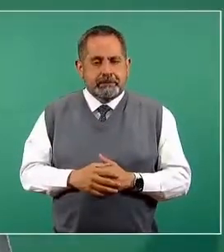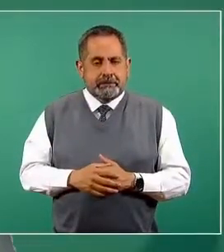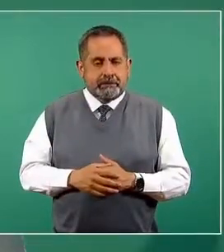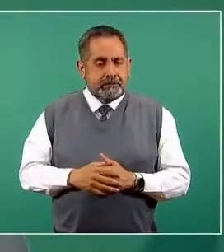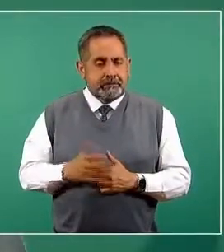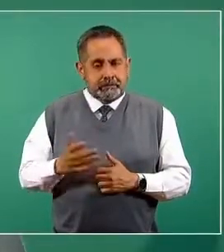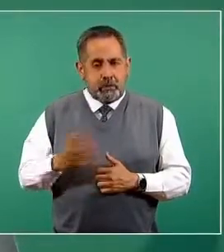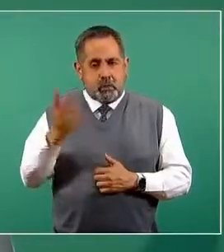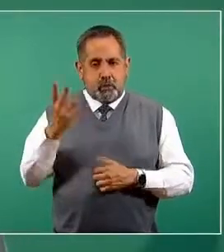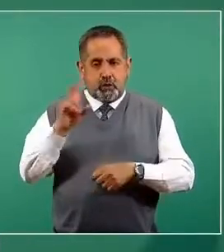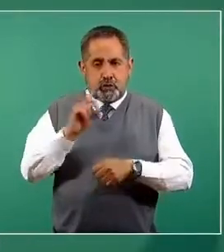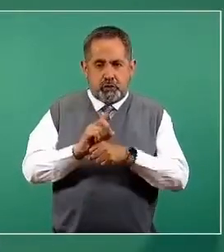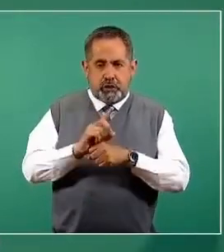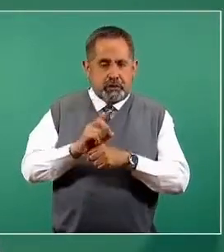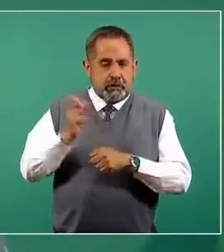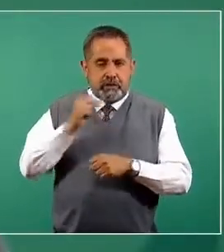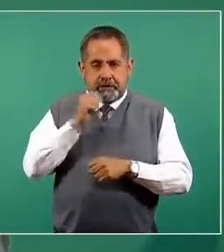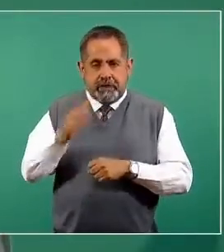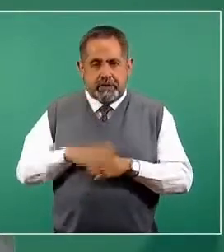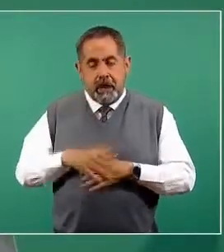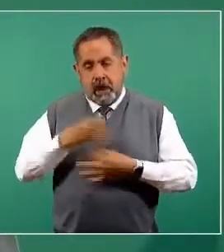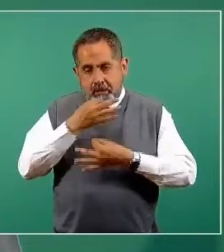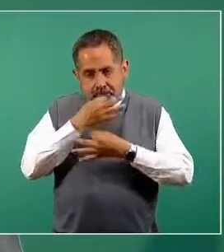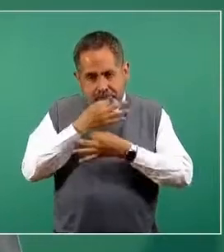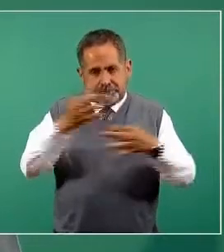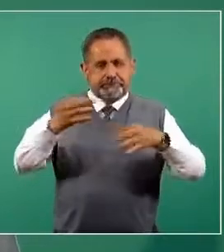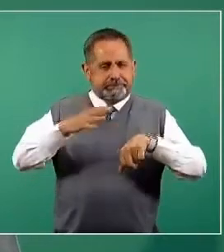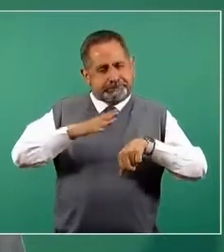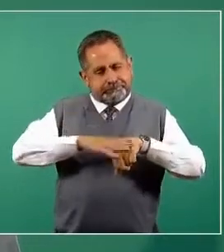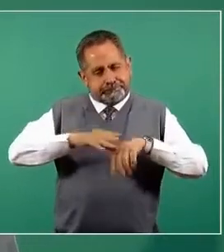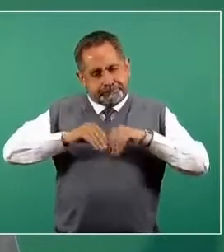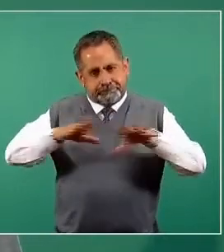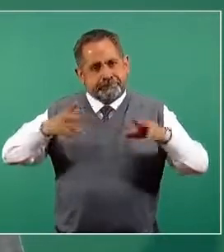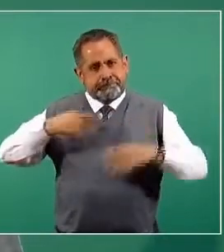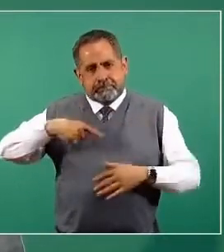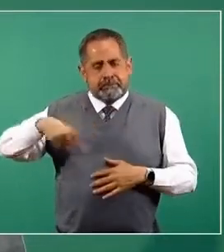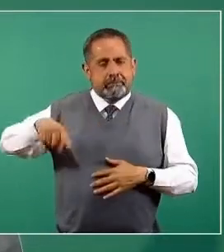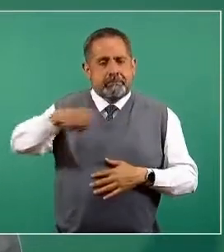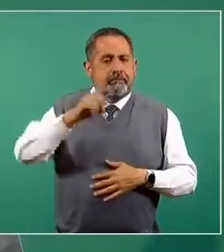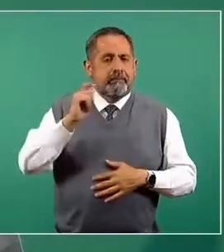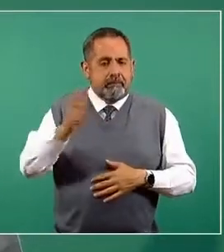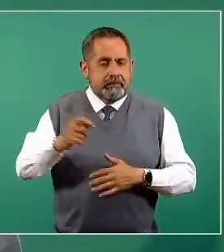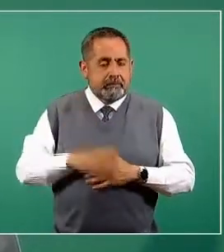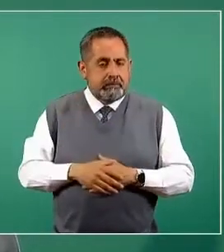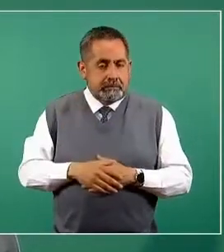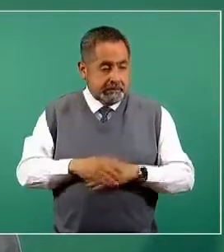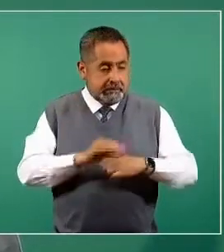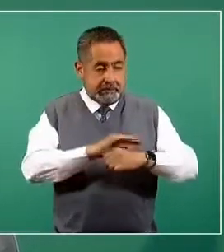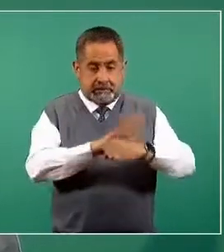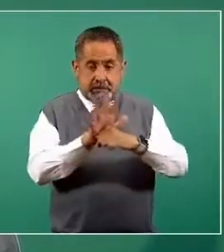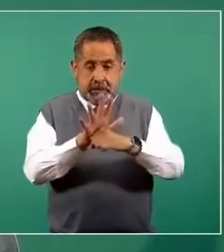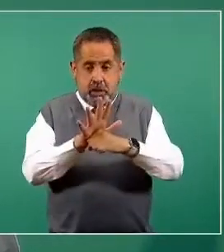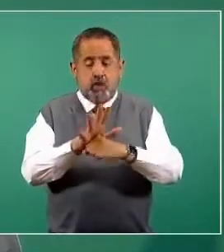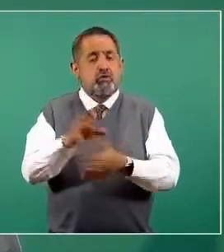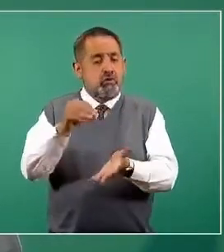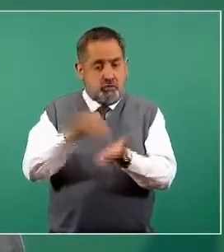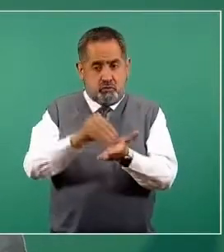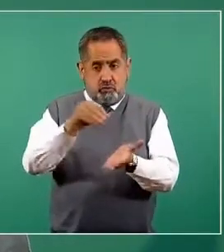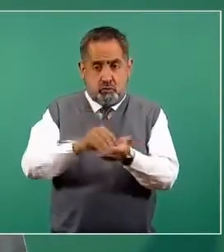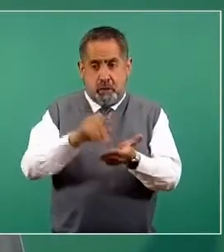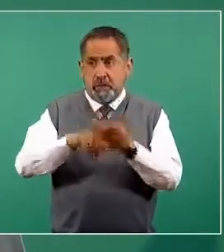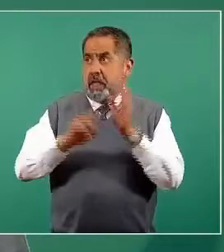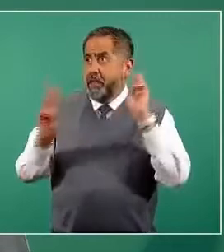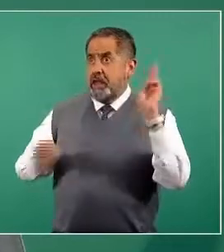vamos a tener estos 4 días sin conferencia, dejamos este mensaje para la población. La epidemia sigue en